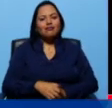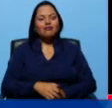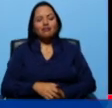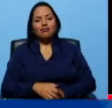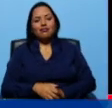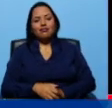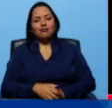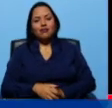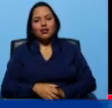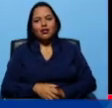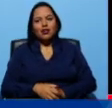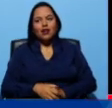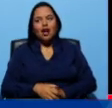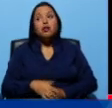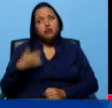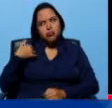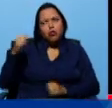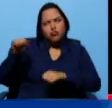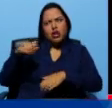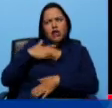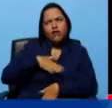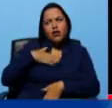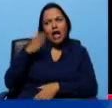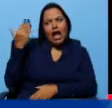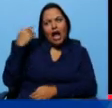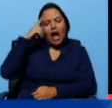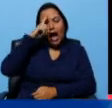No es que no los disfruté, claro que los disfruté.